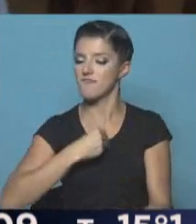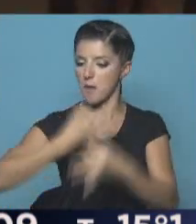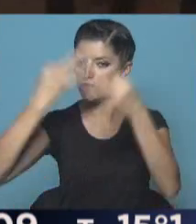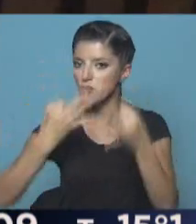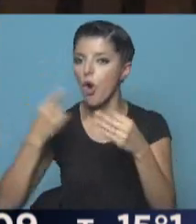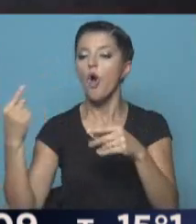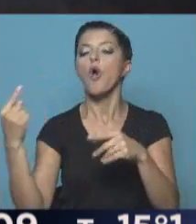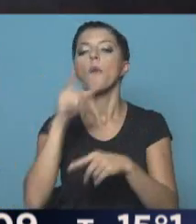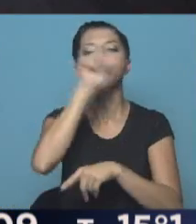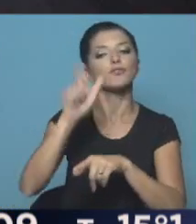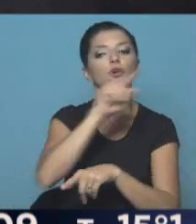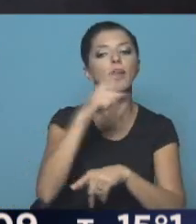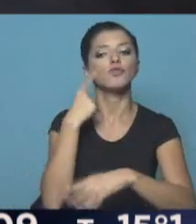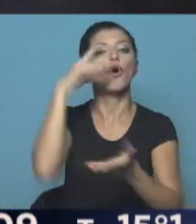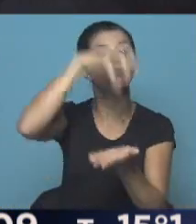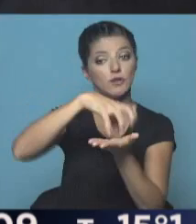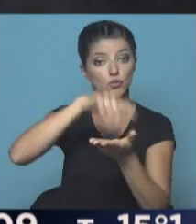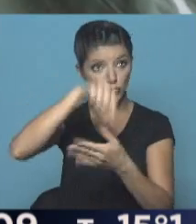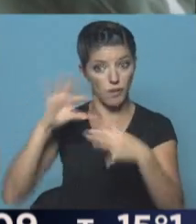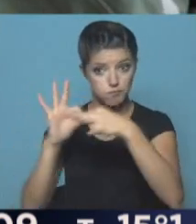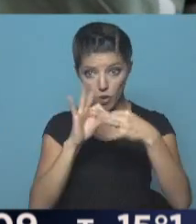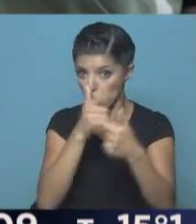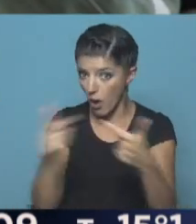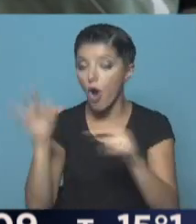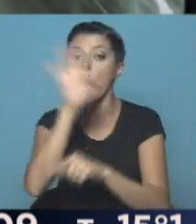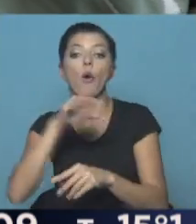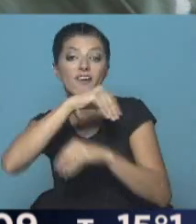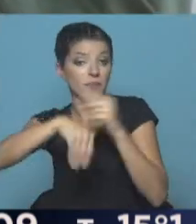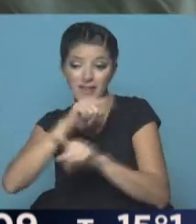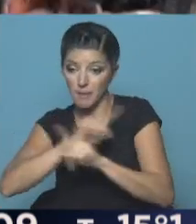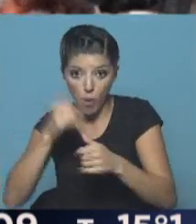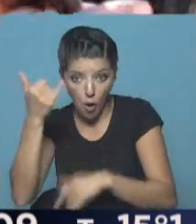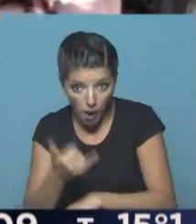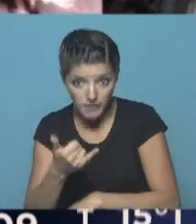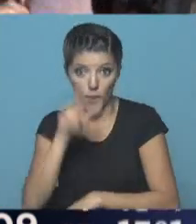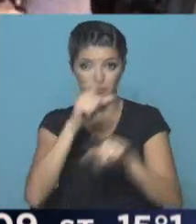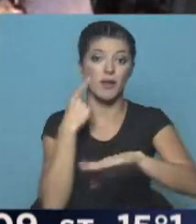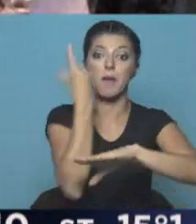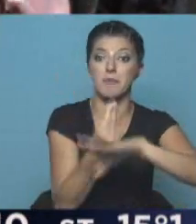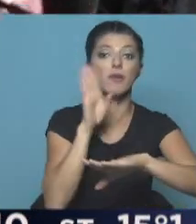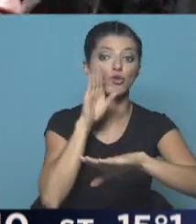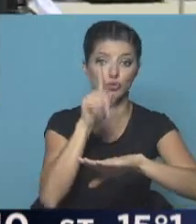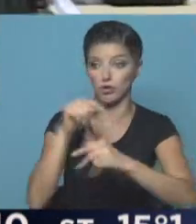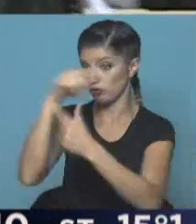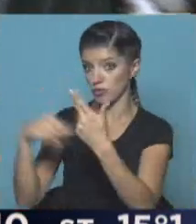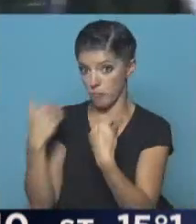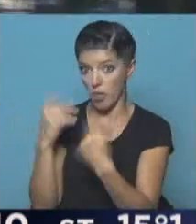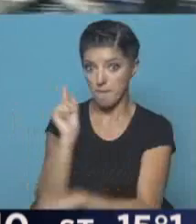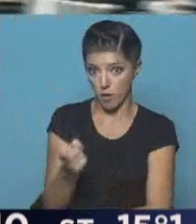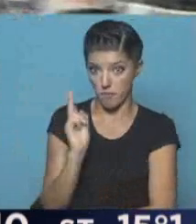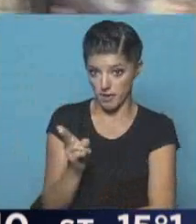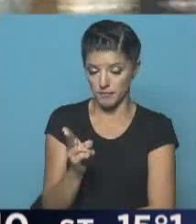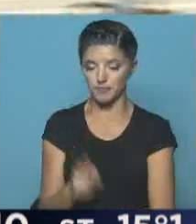personas o entidades del país o que no cuenten con estrechos lazos familiares con ciudadanos norteamericanos. La Corte